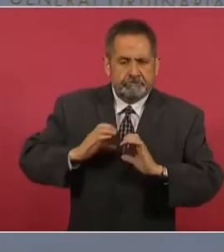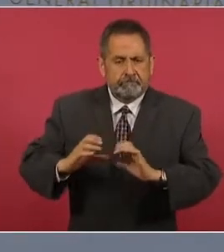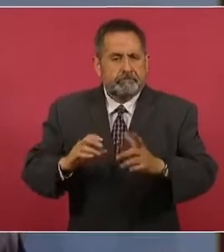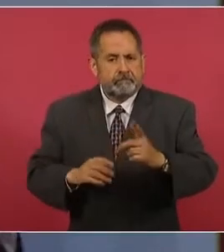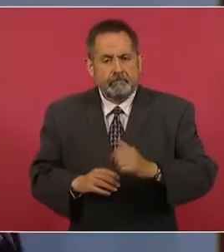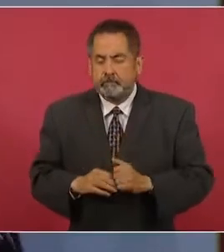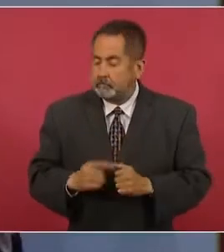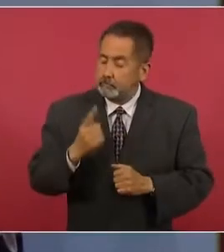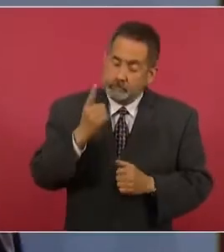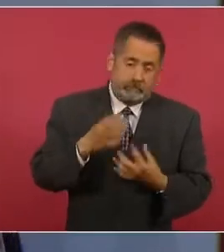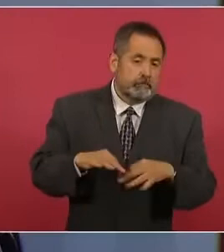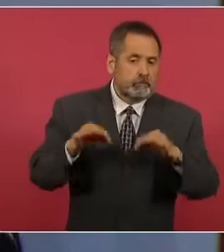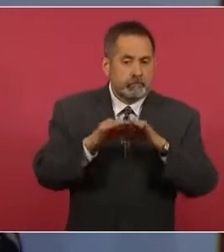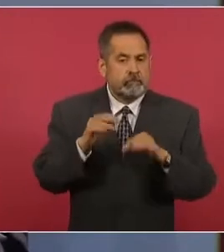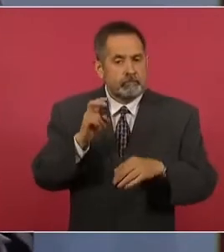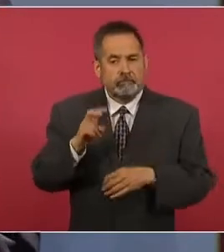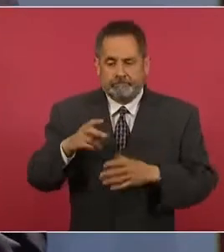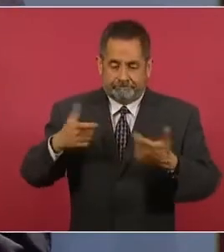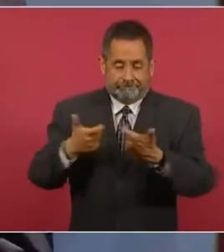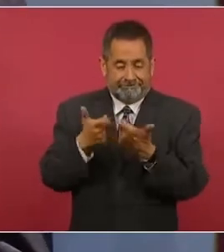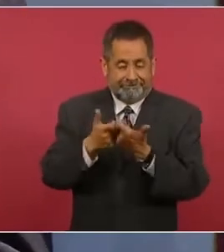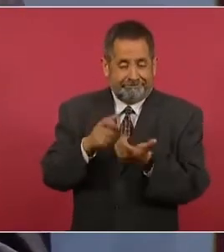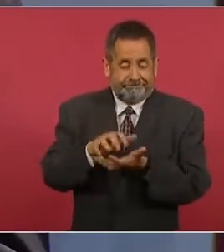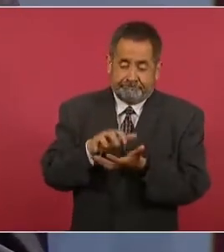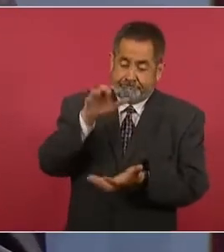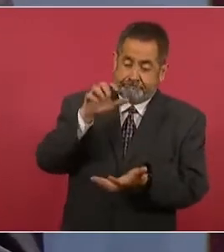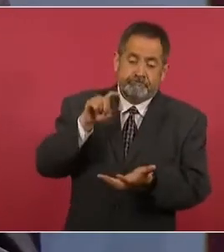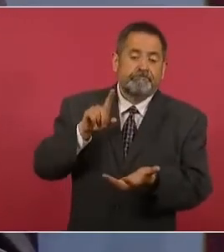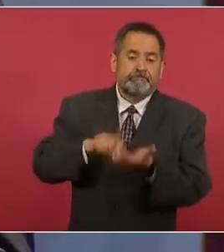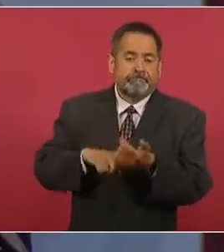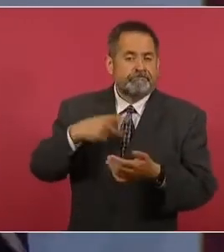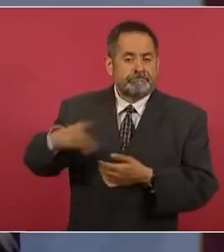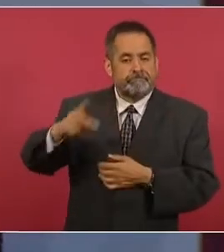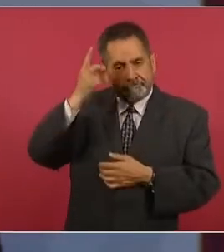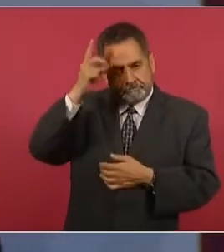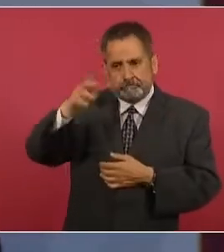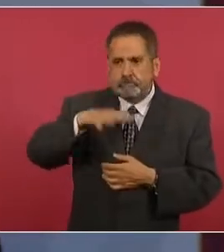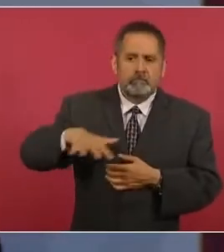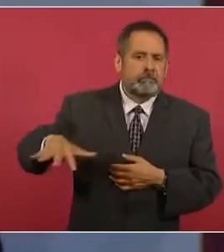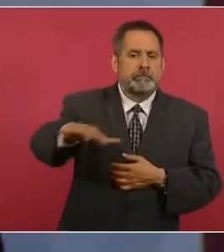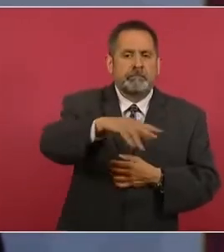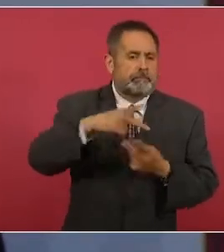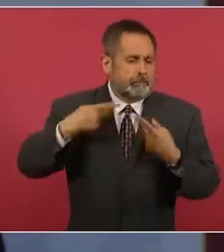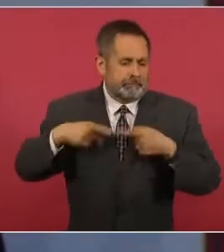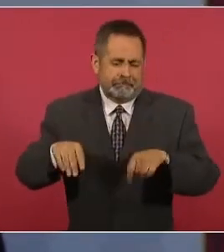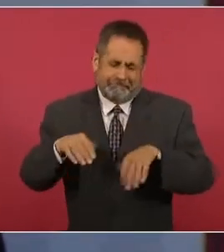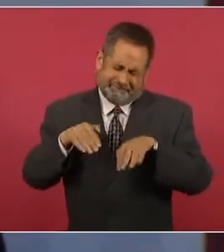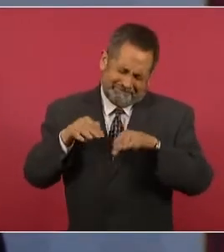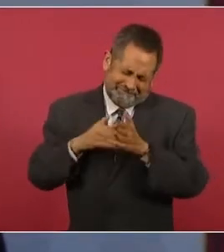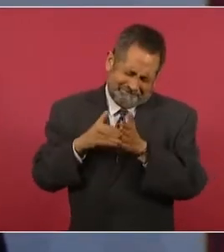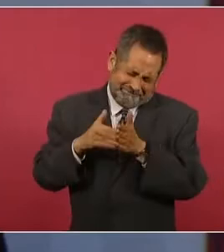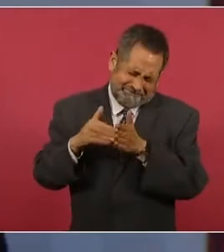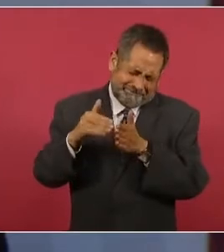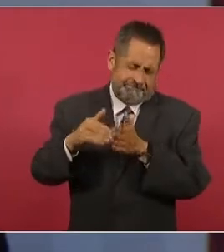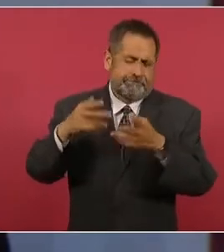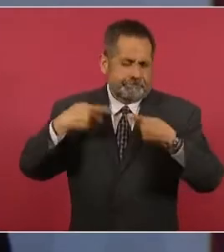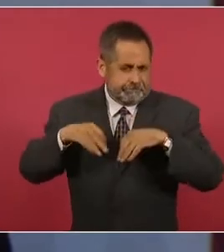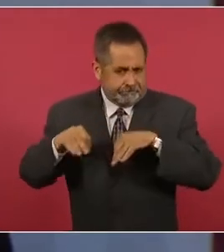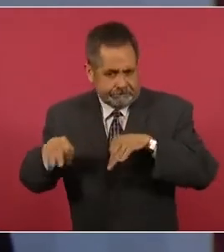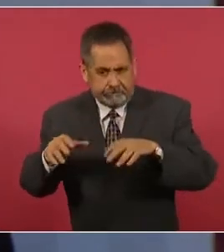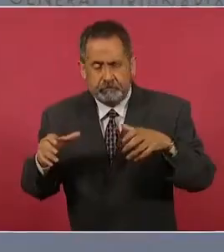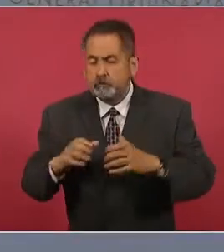Eso es patrimonio del esfuerzo de millones de trabajadores, se tiene